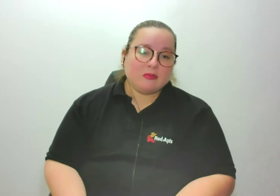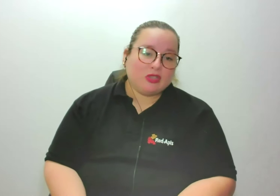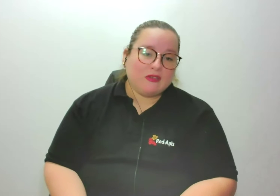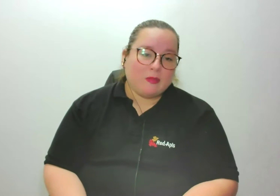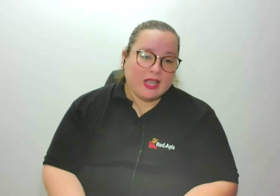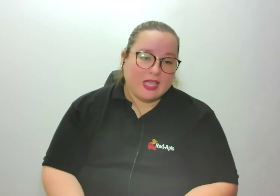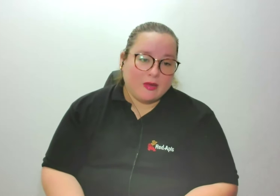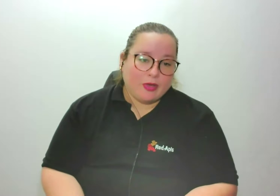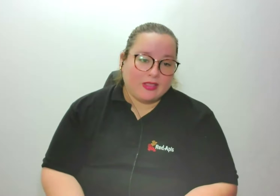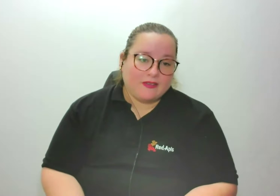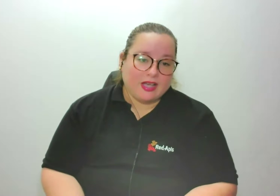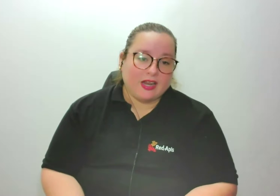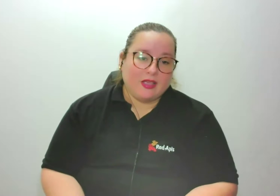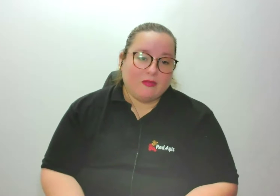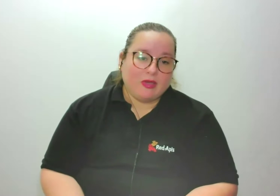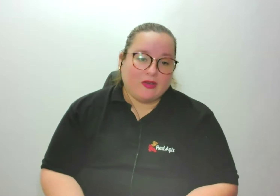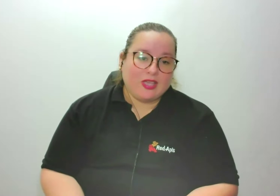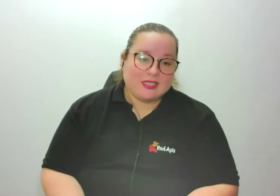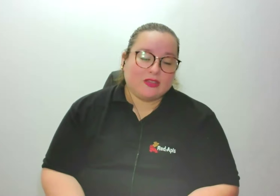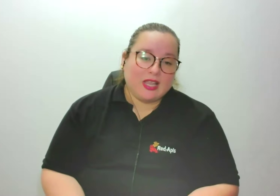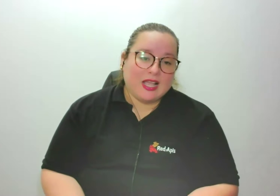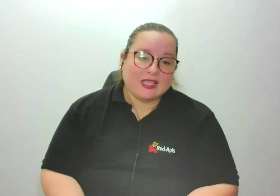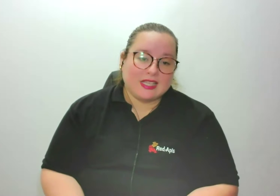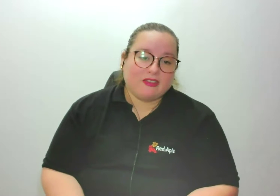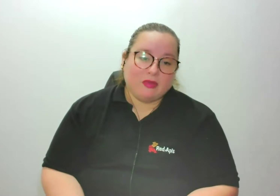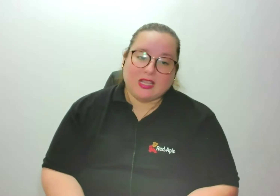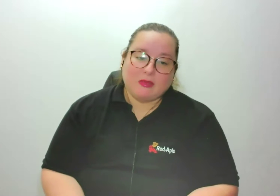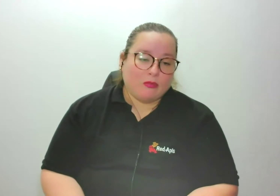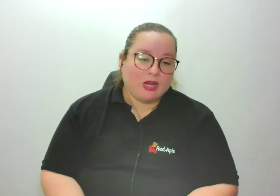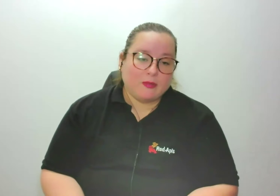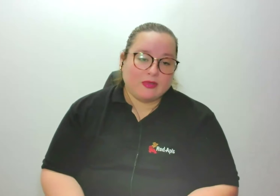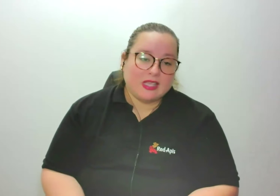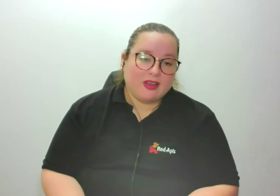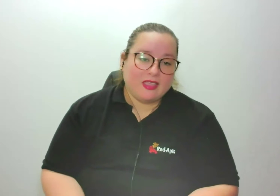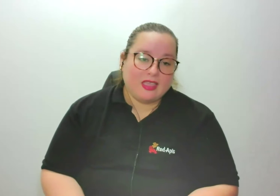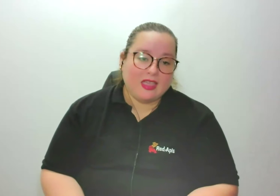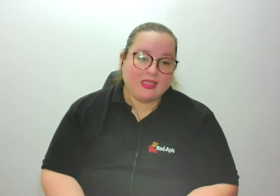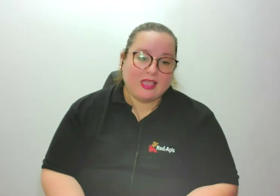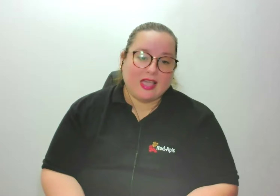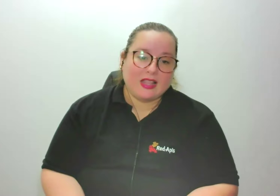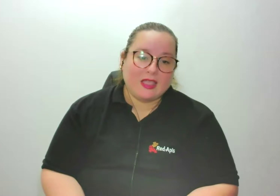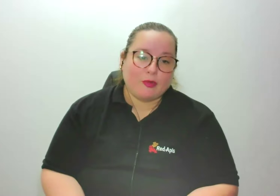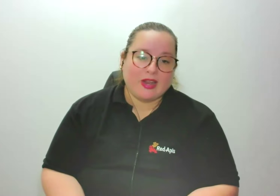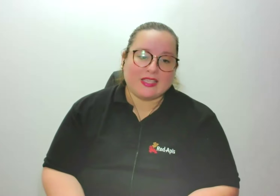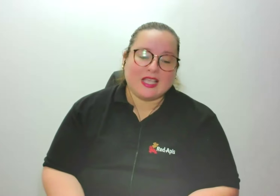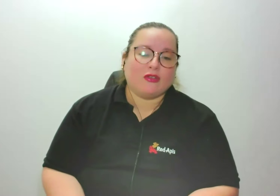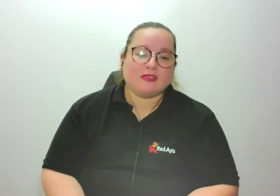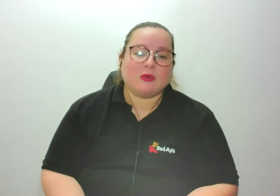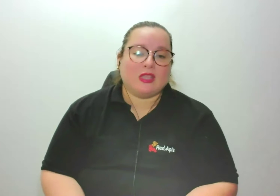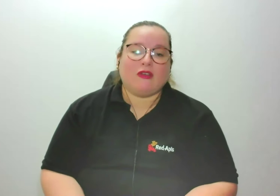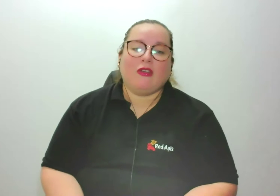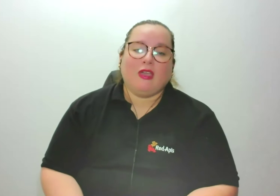como ese motivo para que puedan trabajar. Pero es cierto que en la casa la familia también es muy responsable de dedicarle tiempo para que